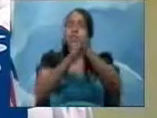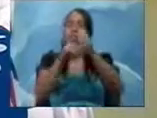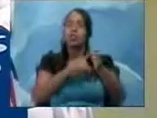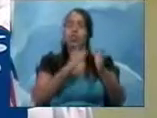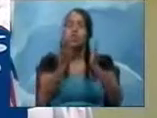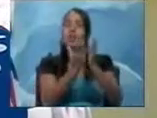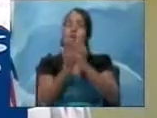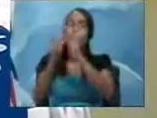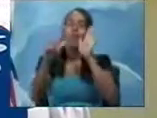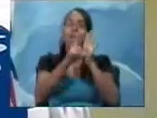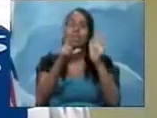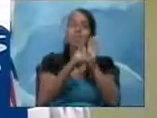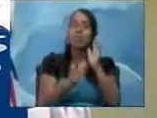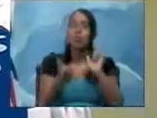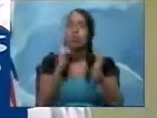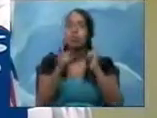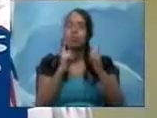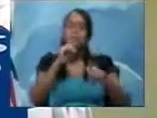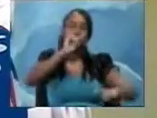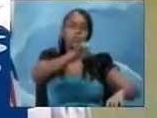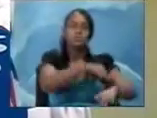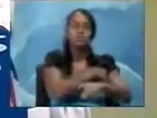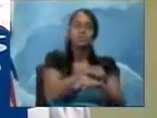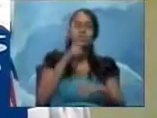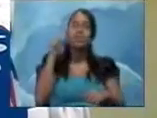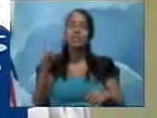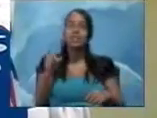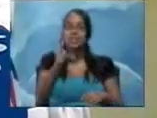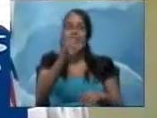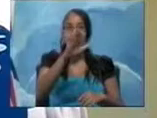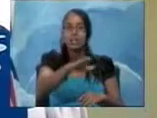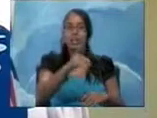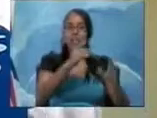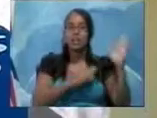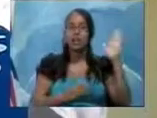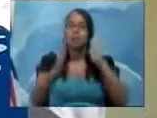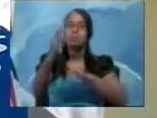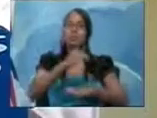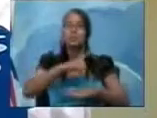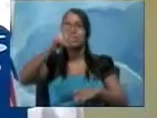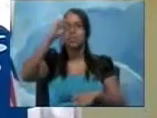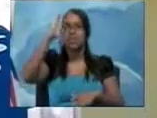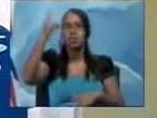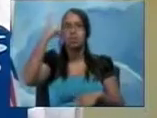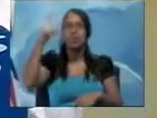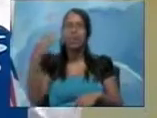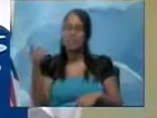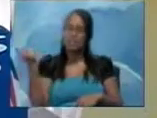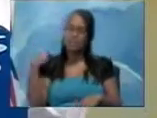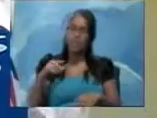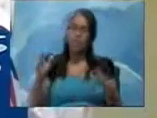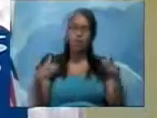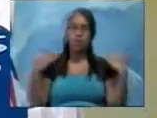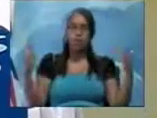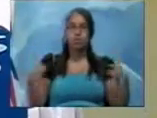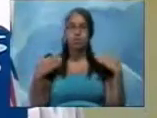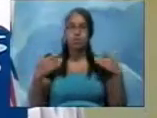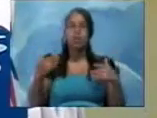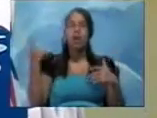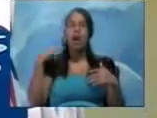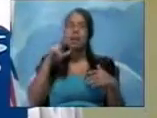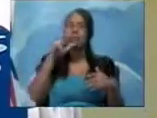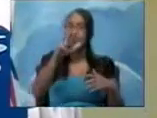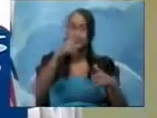Liceo o de alguna universidad Necesitas estar en la presencia del Señor para que tengas gozo hay tres características